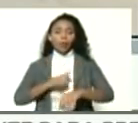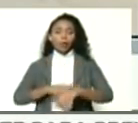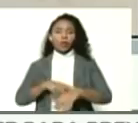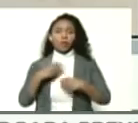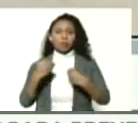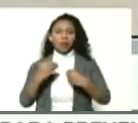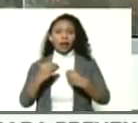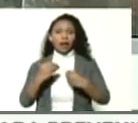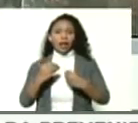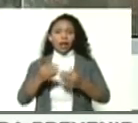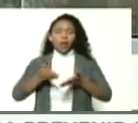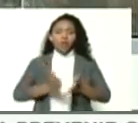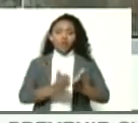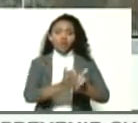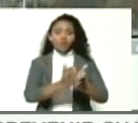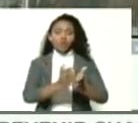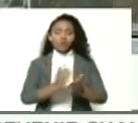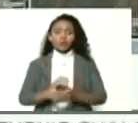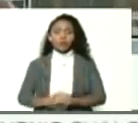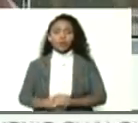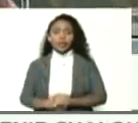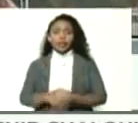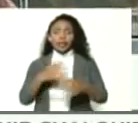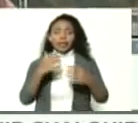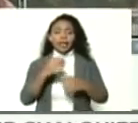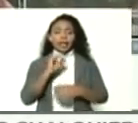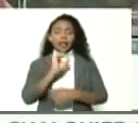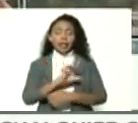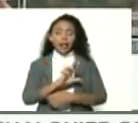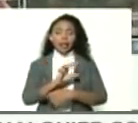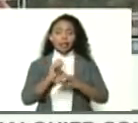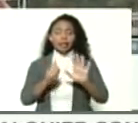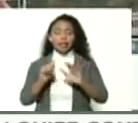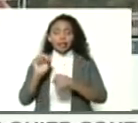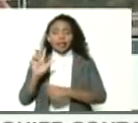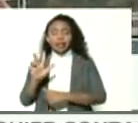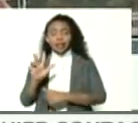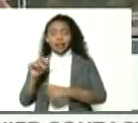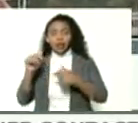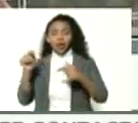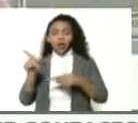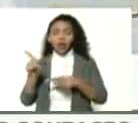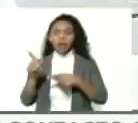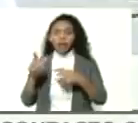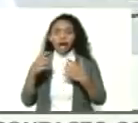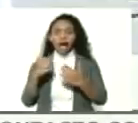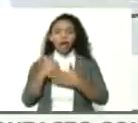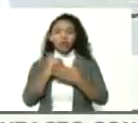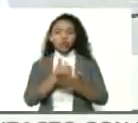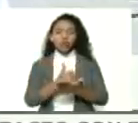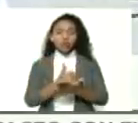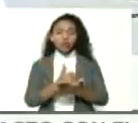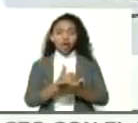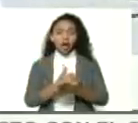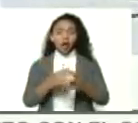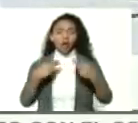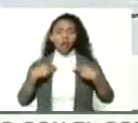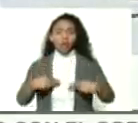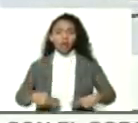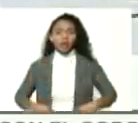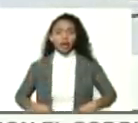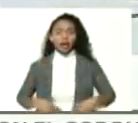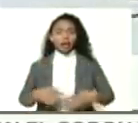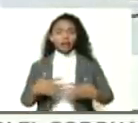el zarpe del T-63 con esta ayuda humanitaria